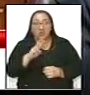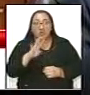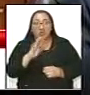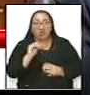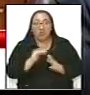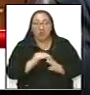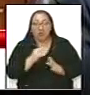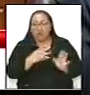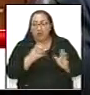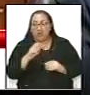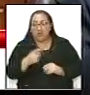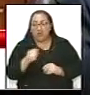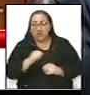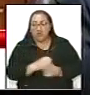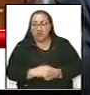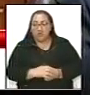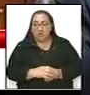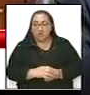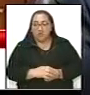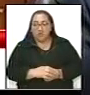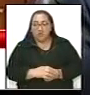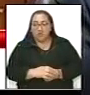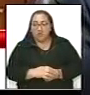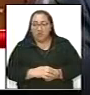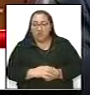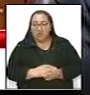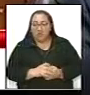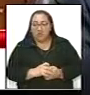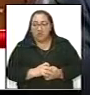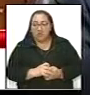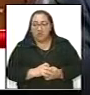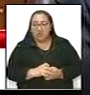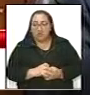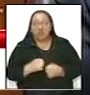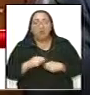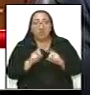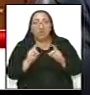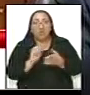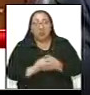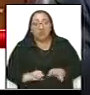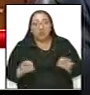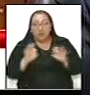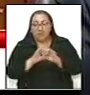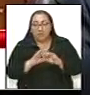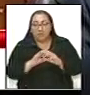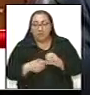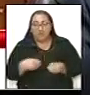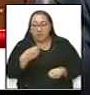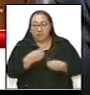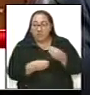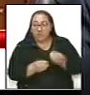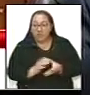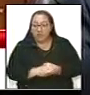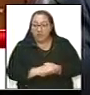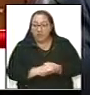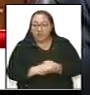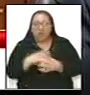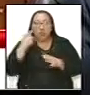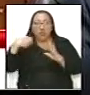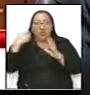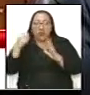24.900.000 soles. Entonces yo me pregunto, ¿es más importante invertir en